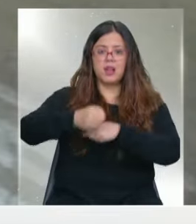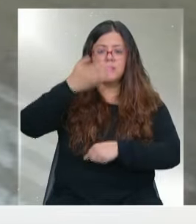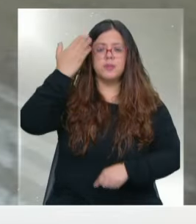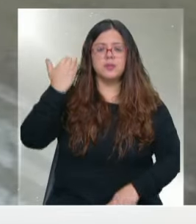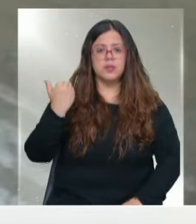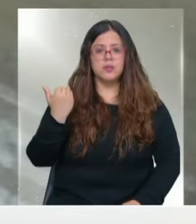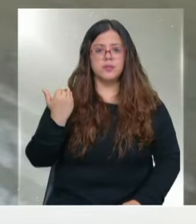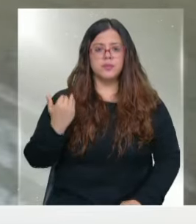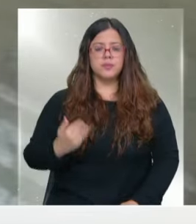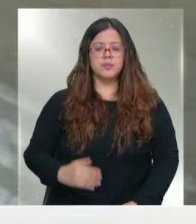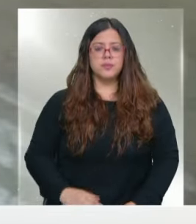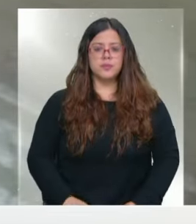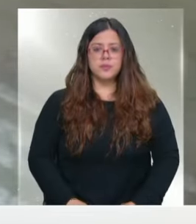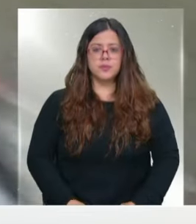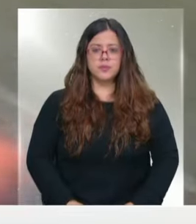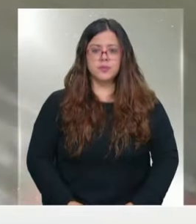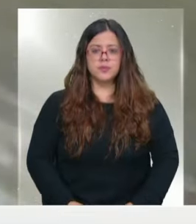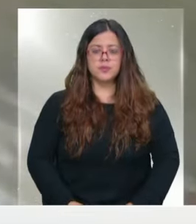anterior.